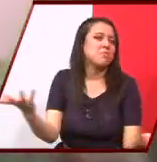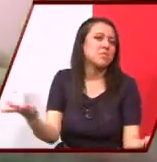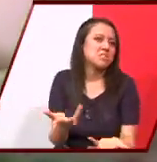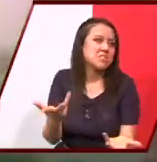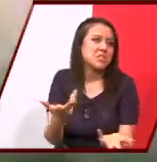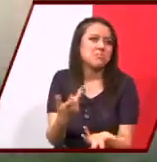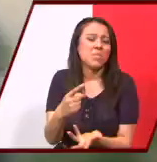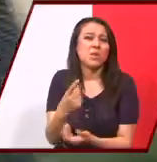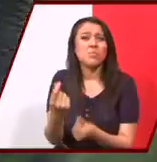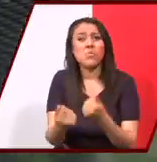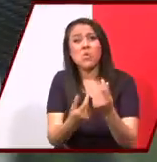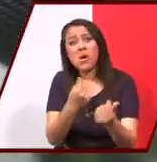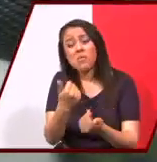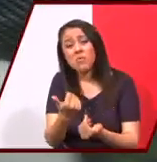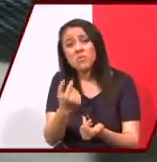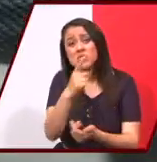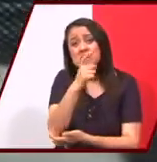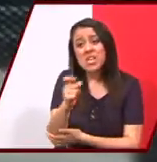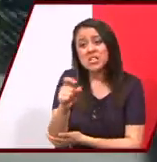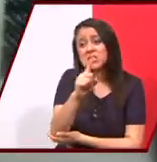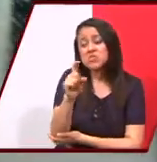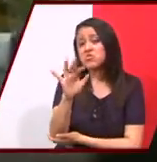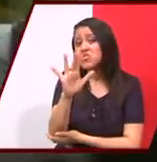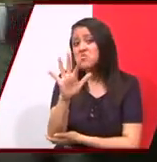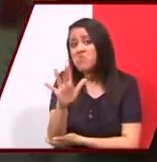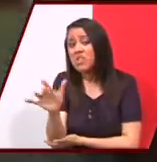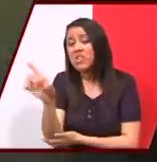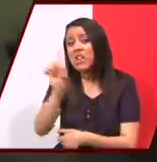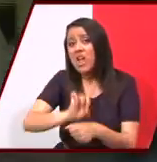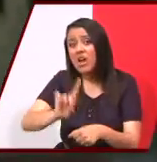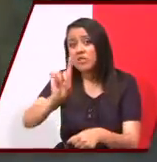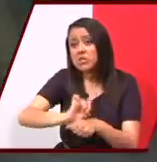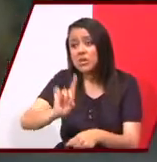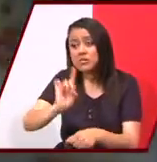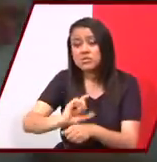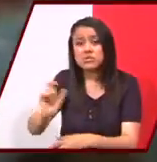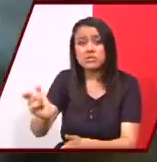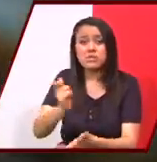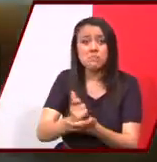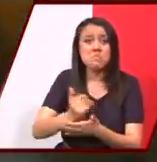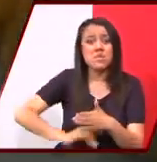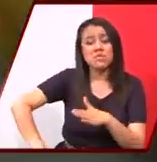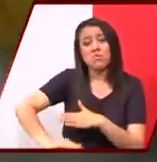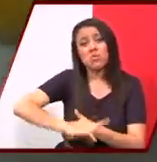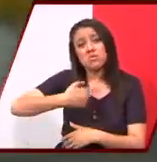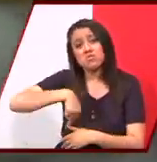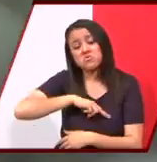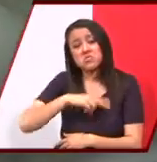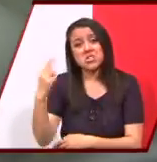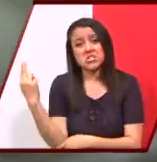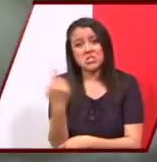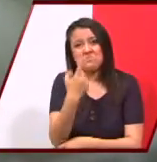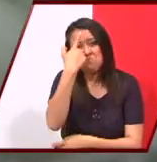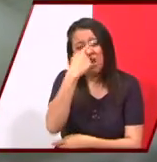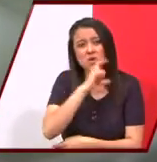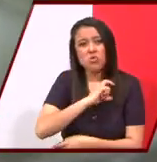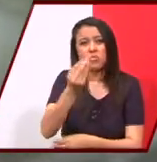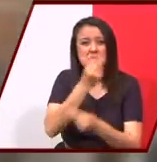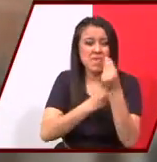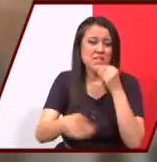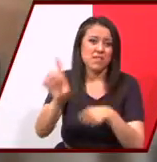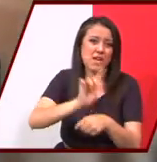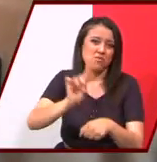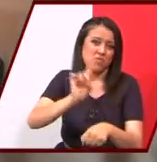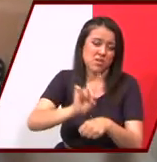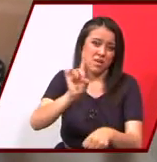no nos da más que 100, 150 pesos al día, que es lo mínimo que necesitamos para la comida diaria. Al